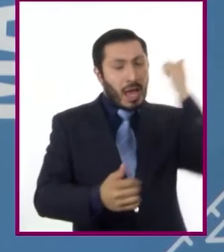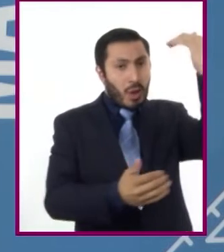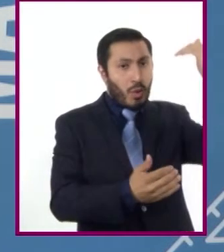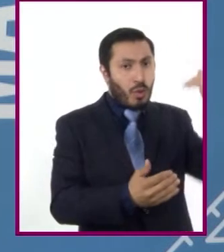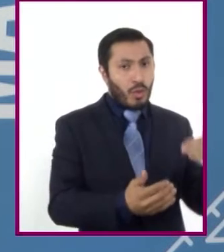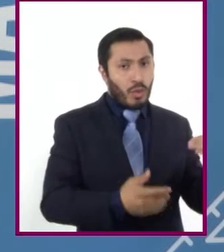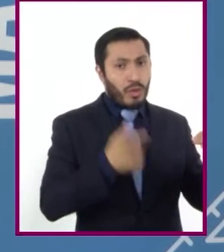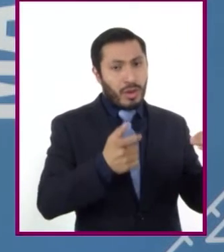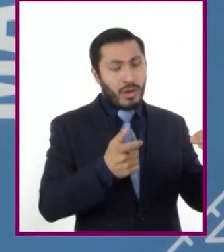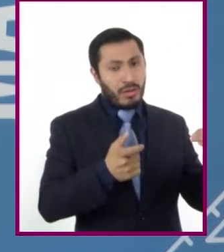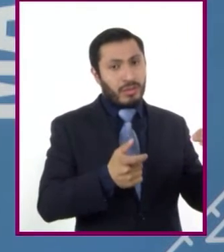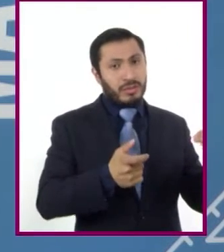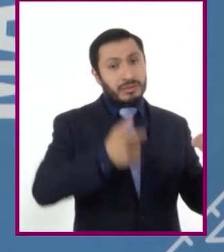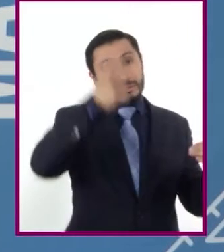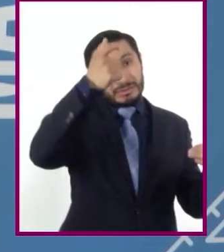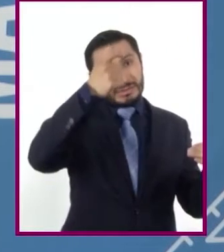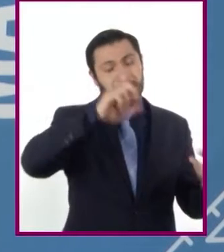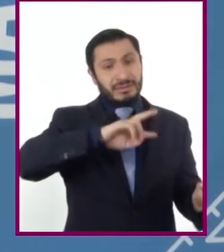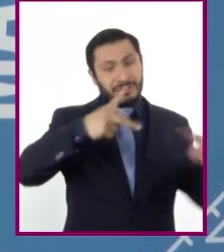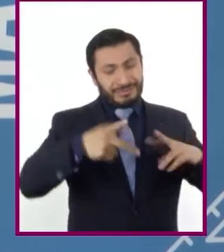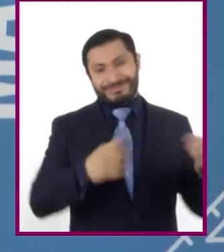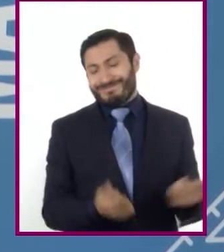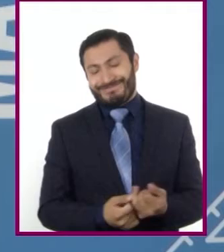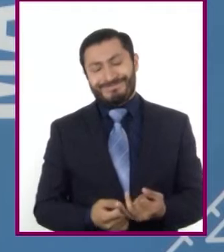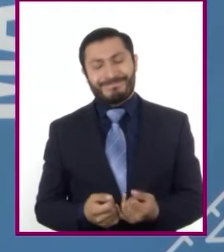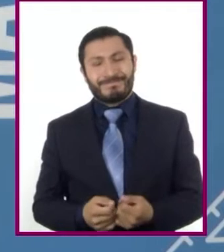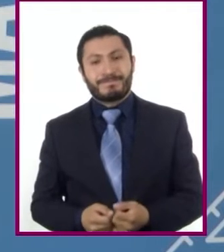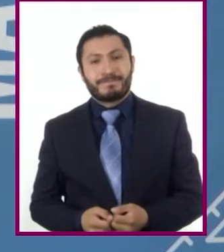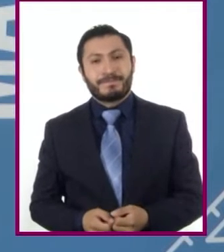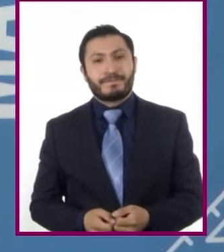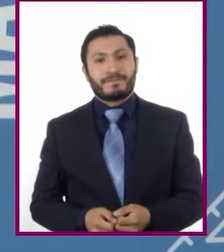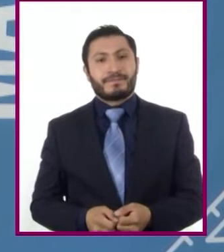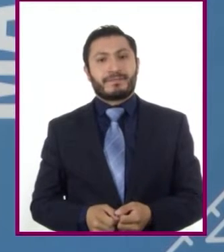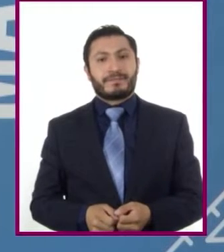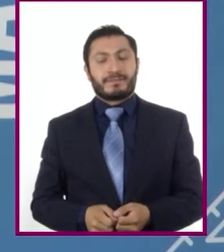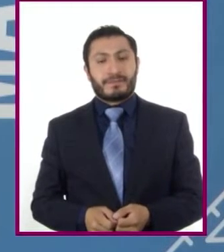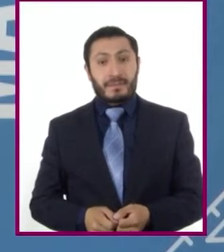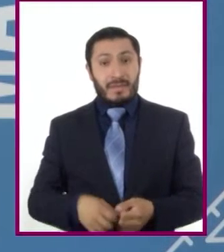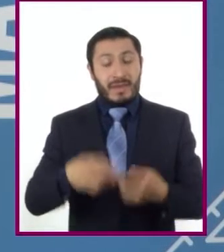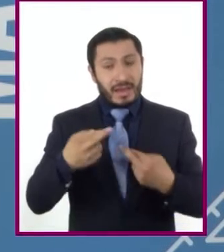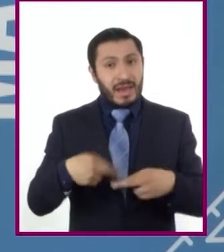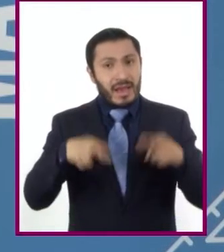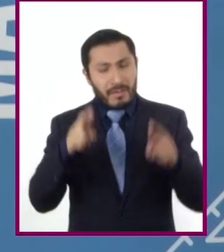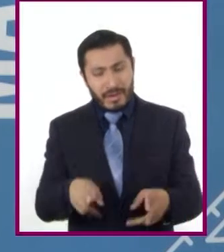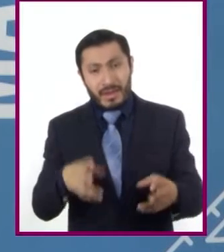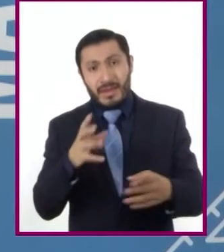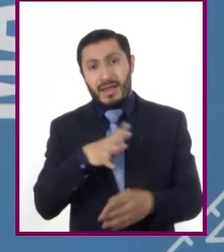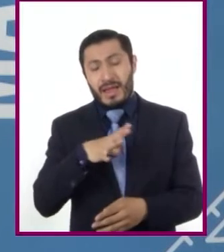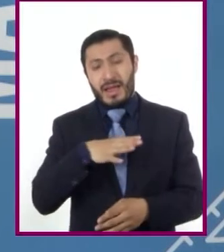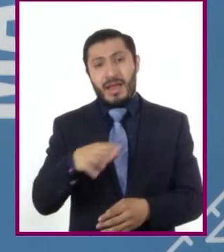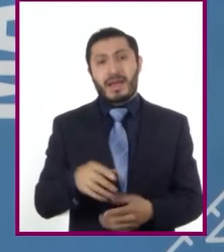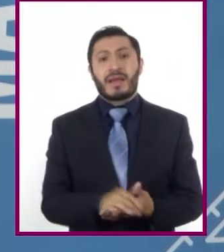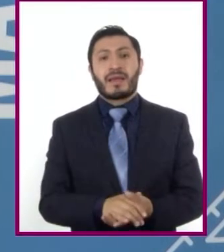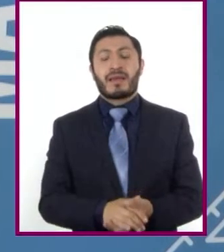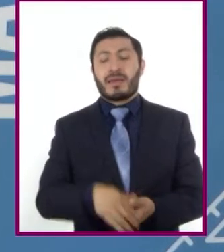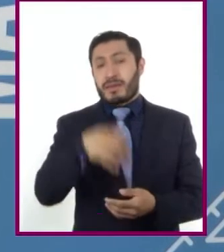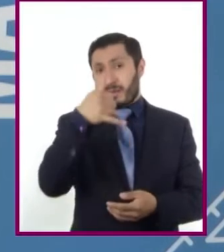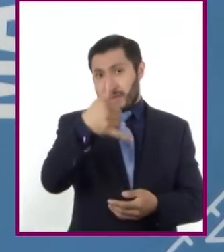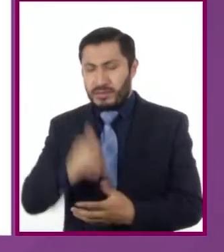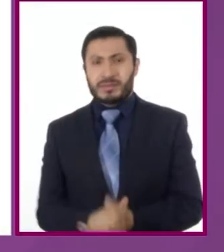Este último representa la variable dependiente representada por la literal